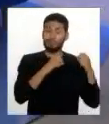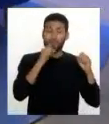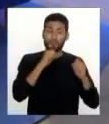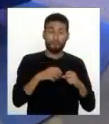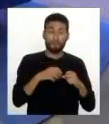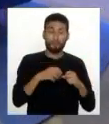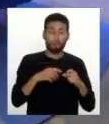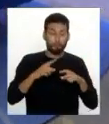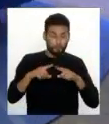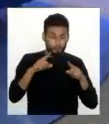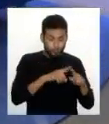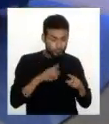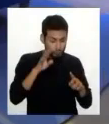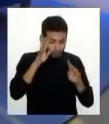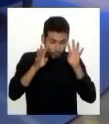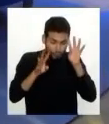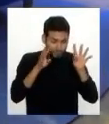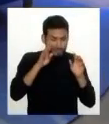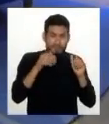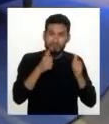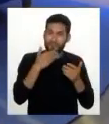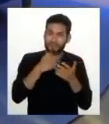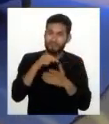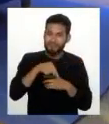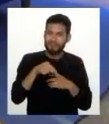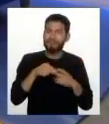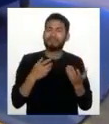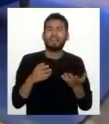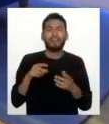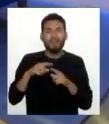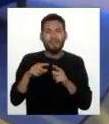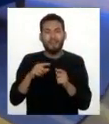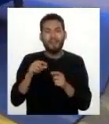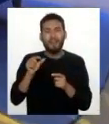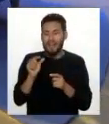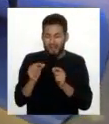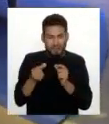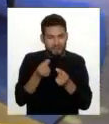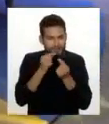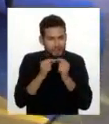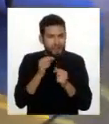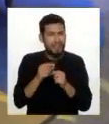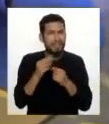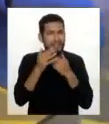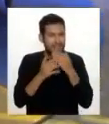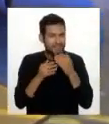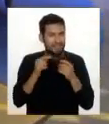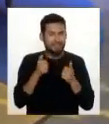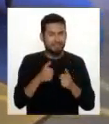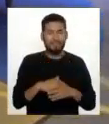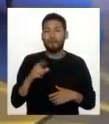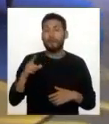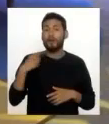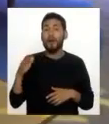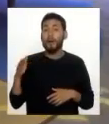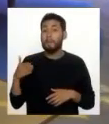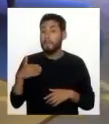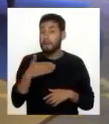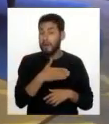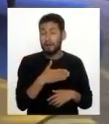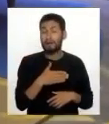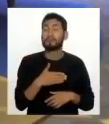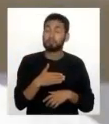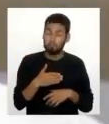hacer diferentes productos de sangrecita, hasta gomitas de sangrecita. Ajá. ¿No? Luego tenemos lo que es el pescado, ¿no? Esta es